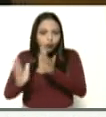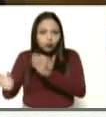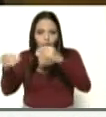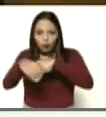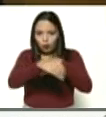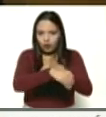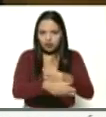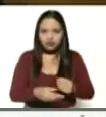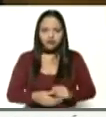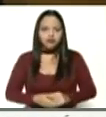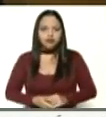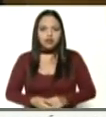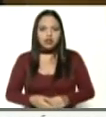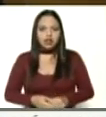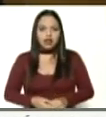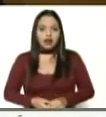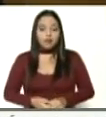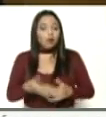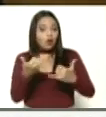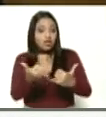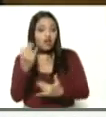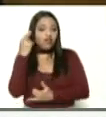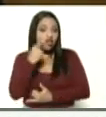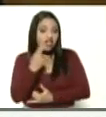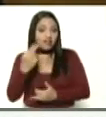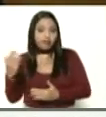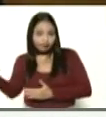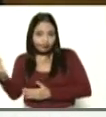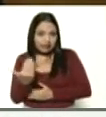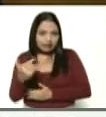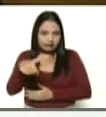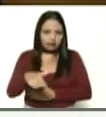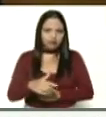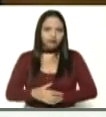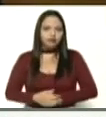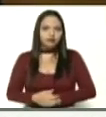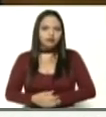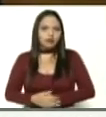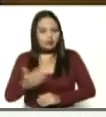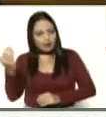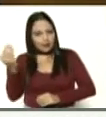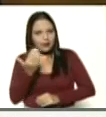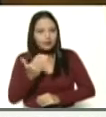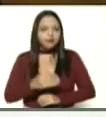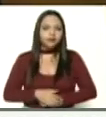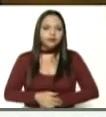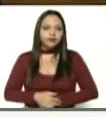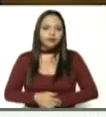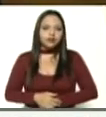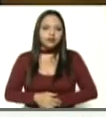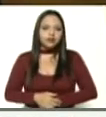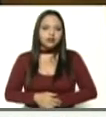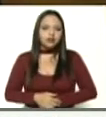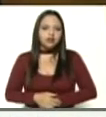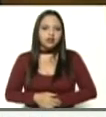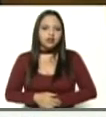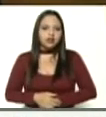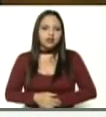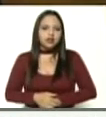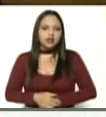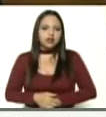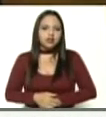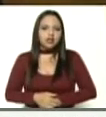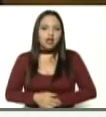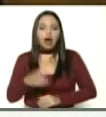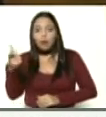Ahora ya Bolívar había partido ya. Ya Bolívar había partido hacia otro puerto firme a